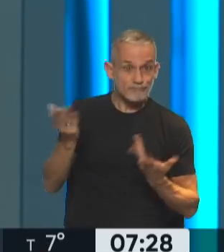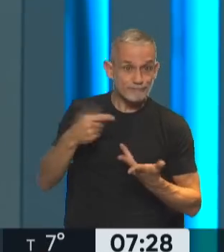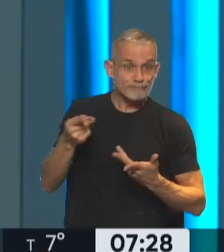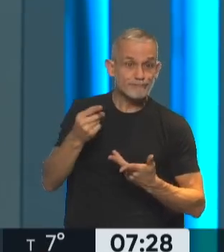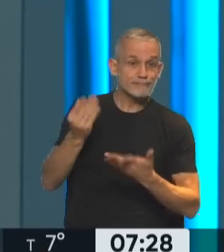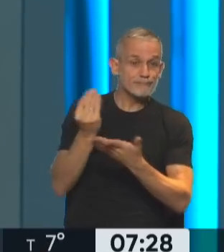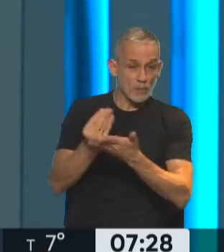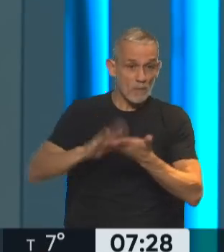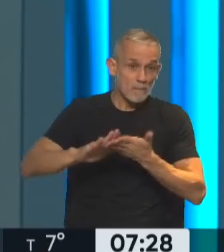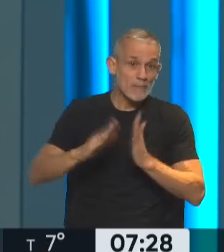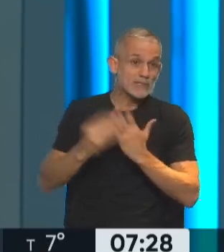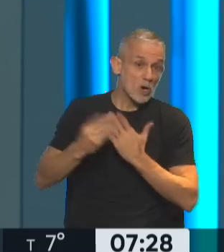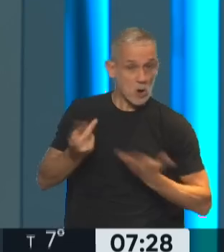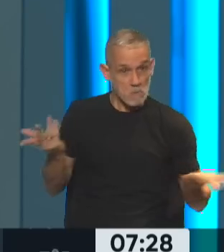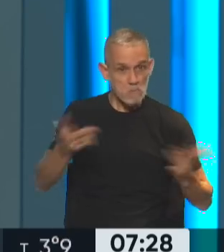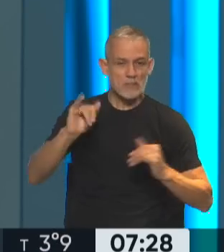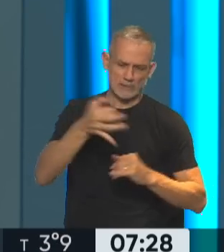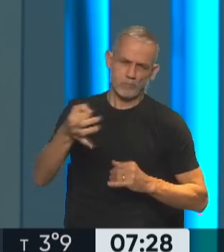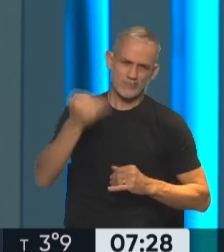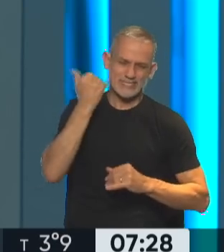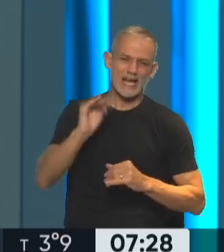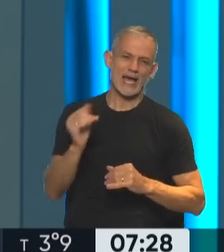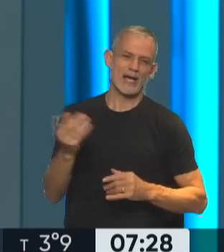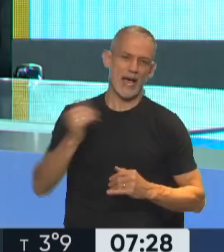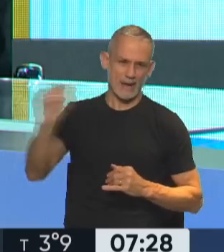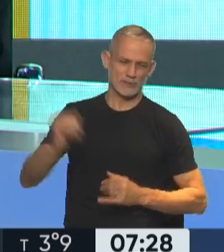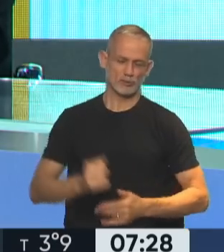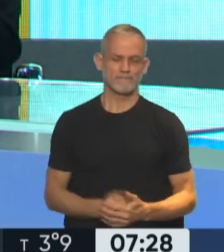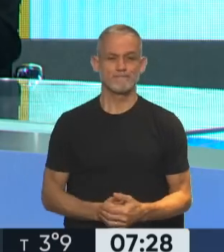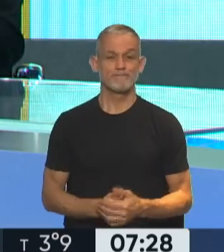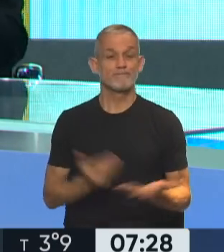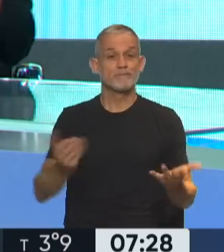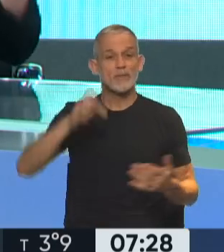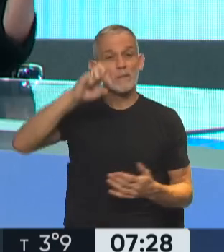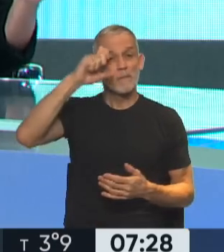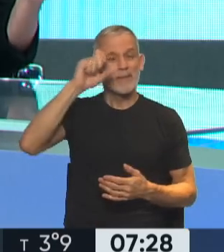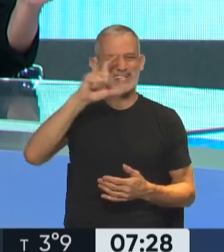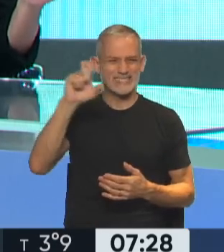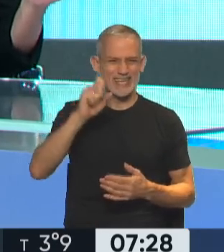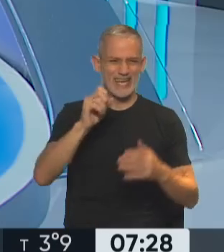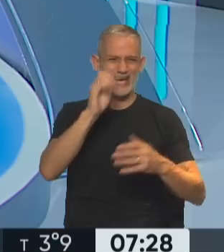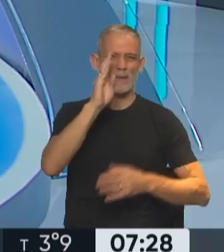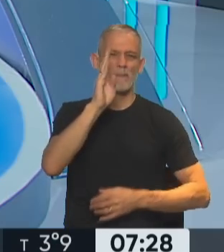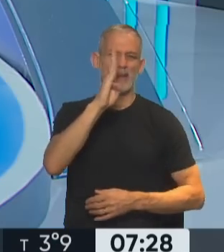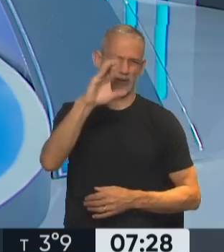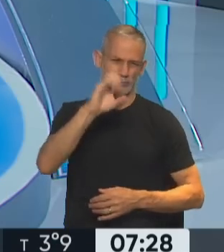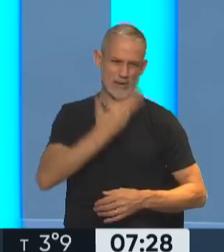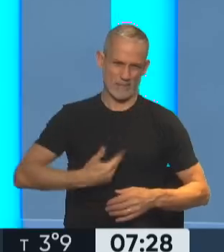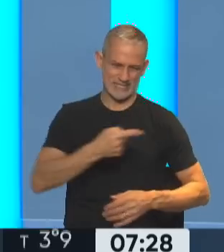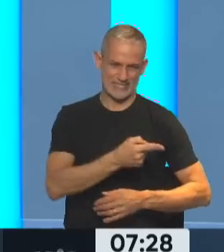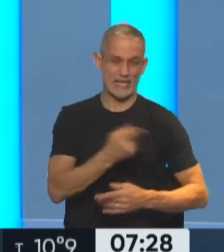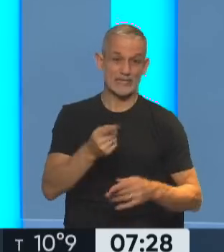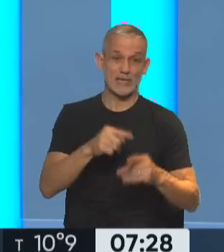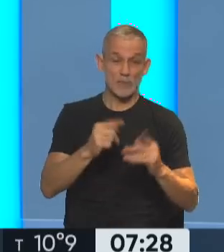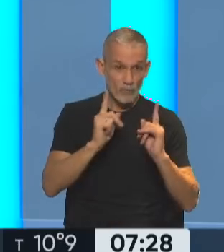que hay una posibilidad entonces cierta, concreta, de que sea la ministra de Economía. A ver, lo nombró Vero a Pese. ¿Pese sigue como Sí, así presidente del es. Banco A Central? esta hora